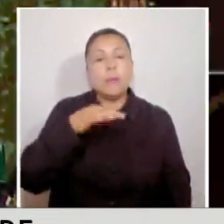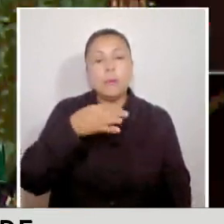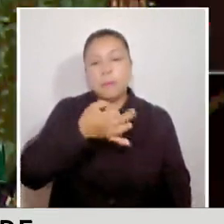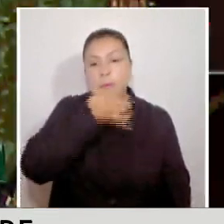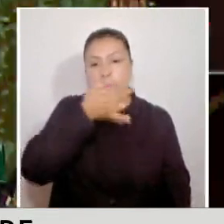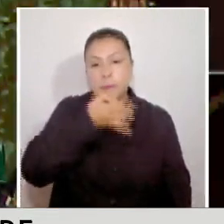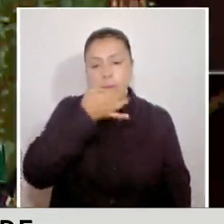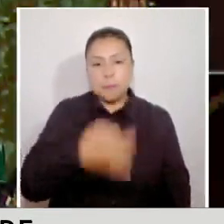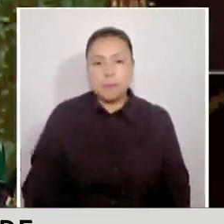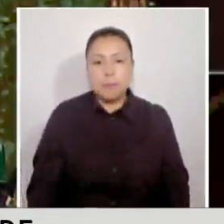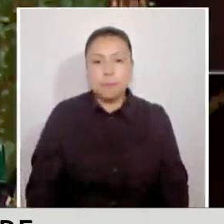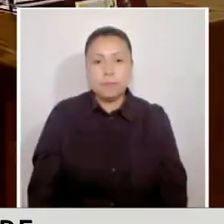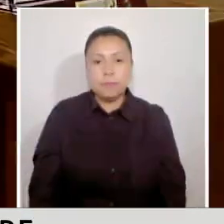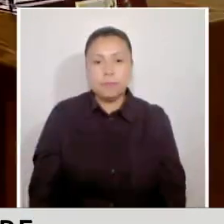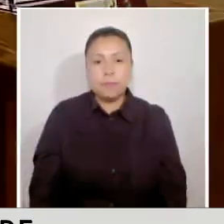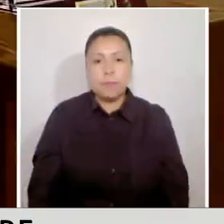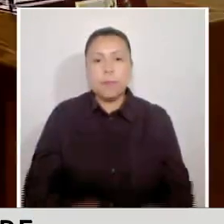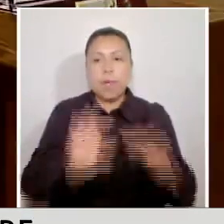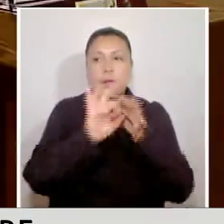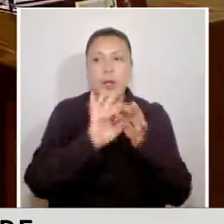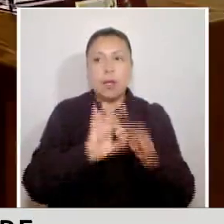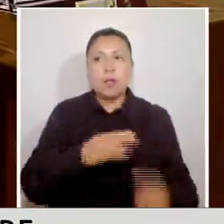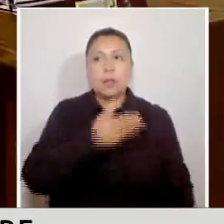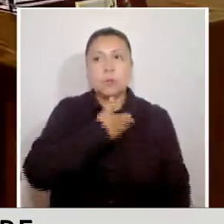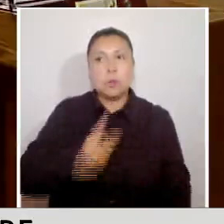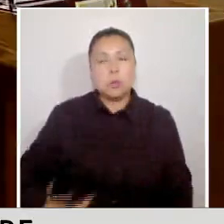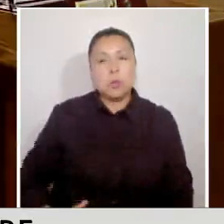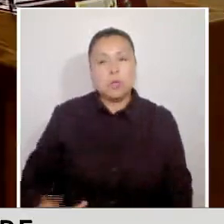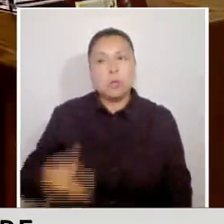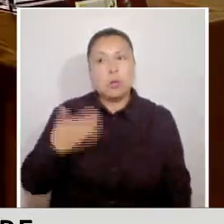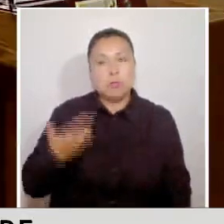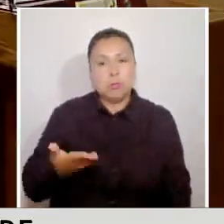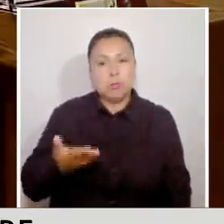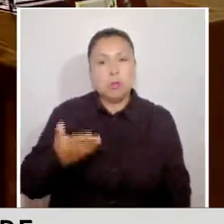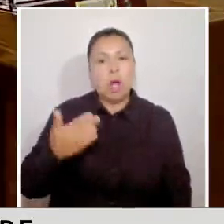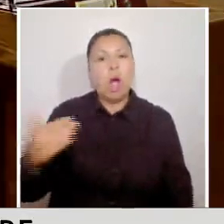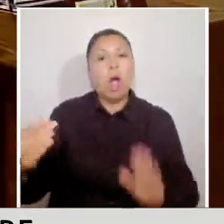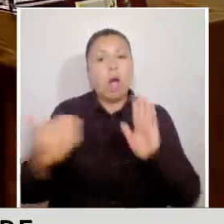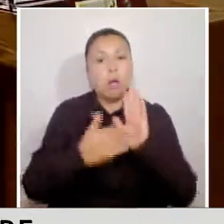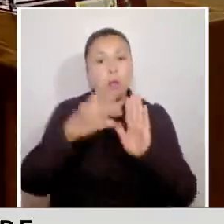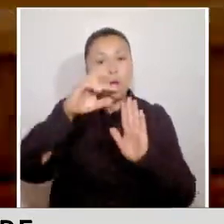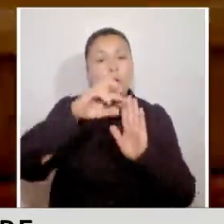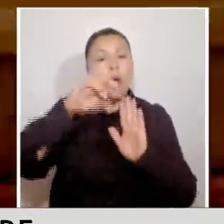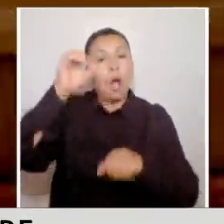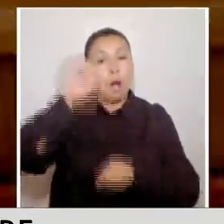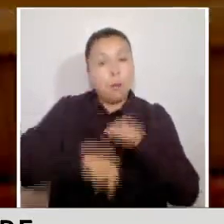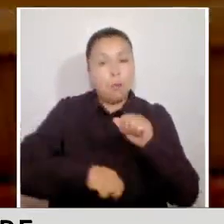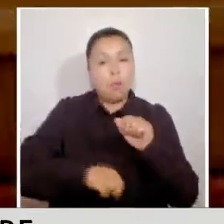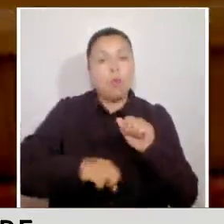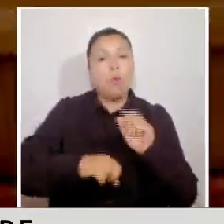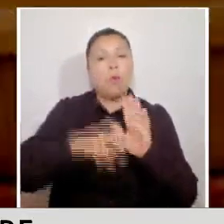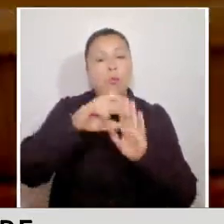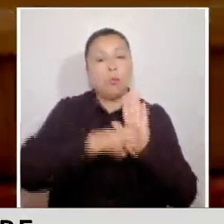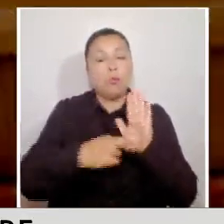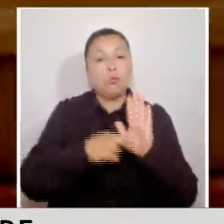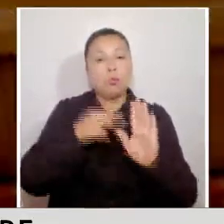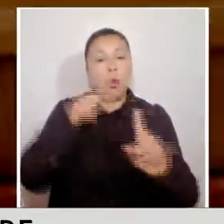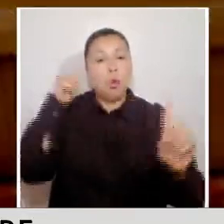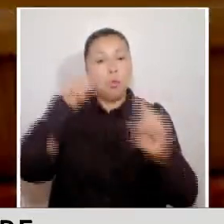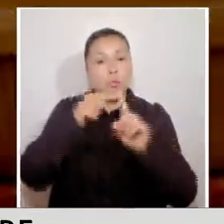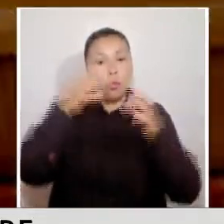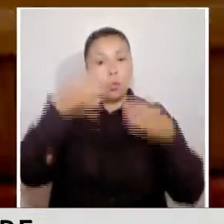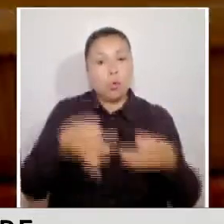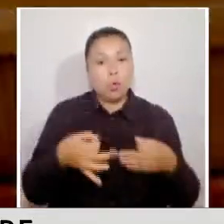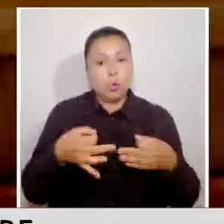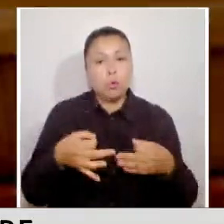Li Gracias presidenta sin duda voy a apoyar y aprobar este proyecto va en la dirección correcta